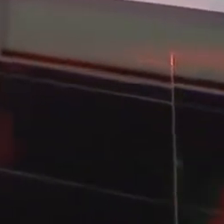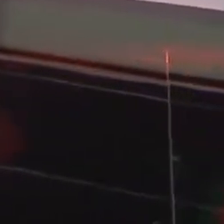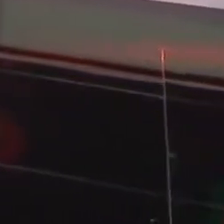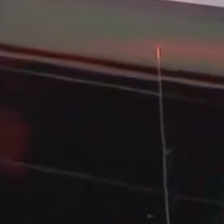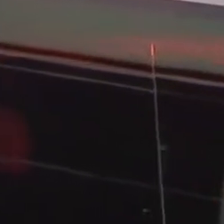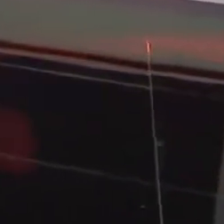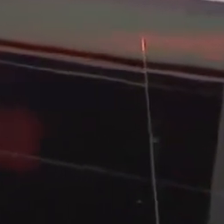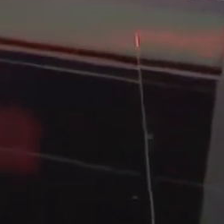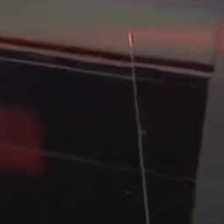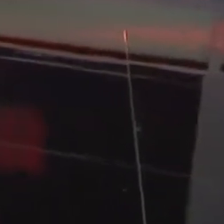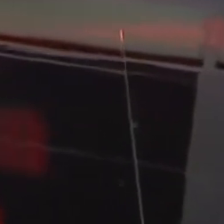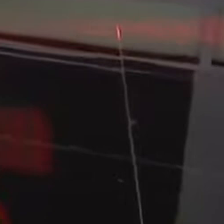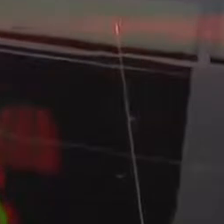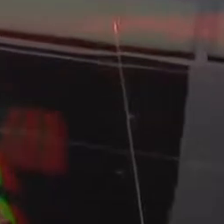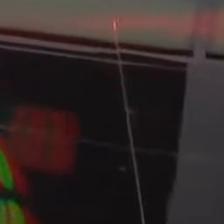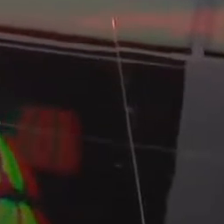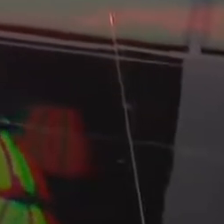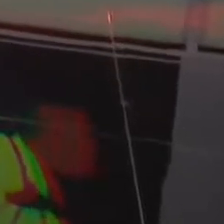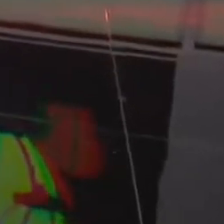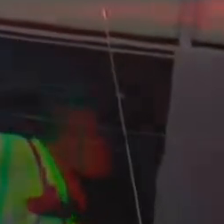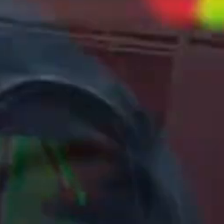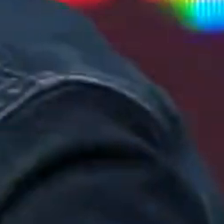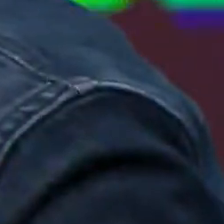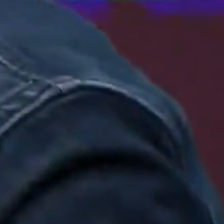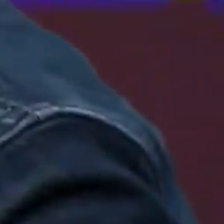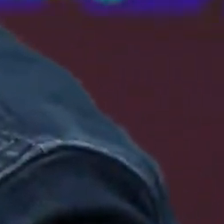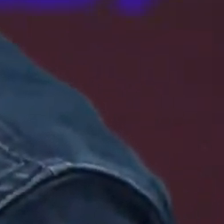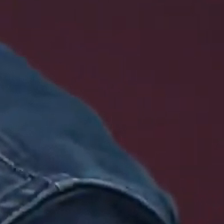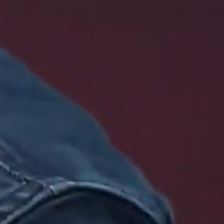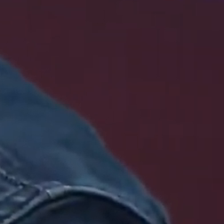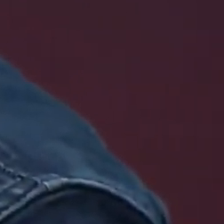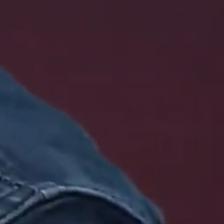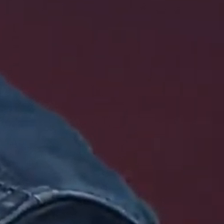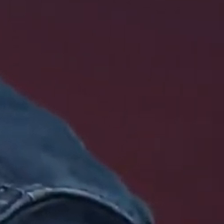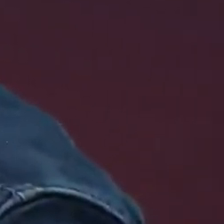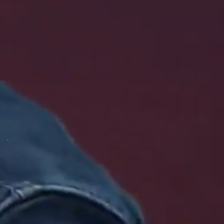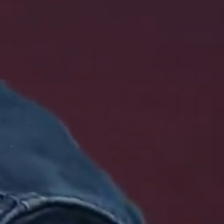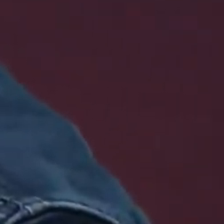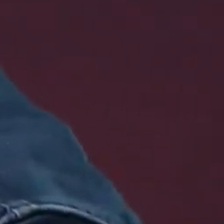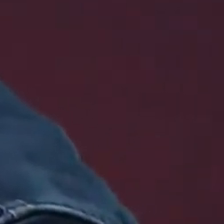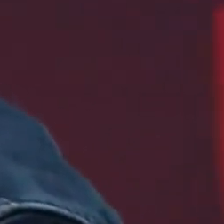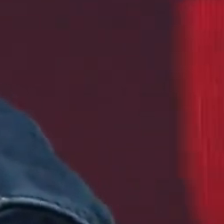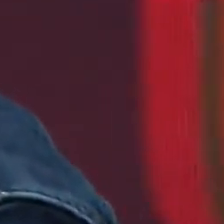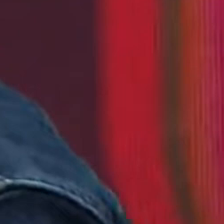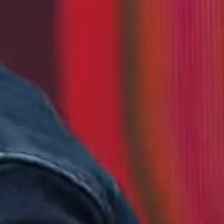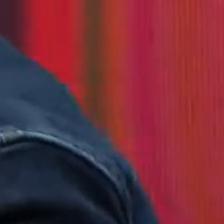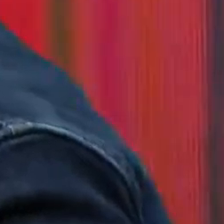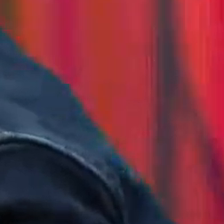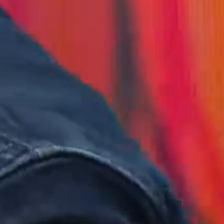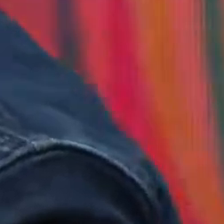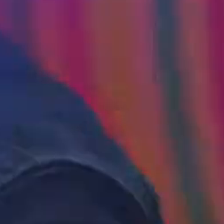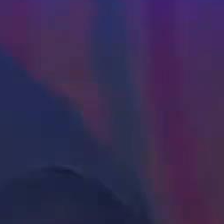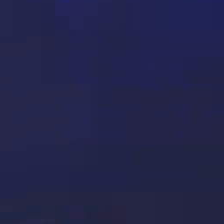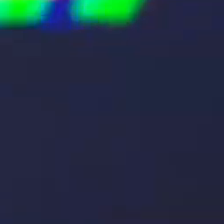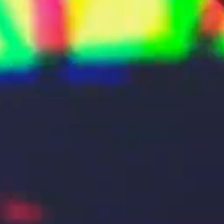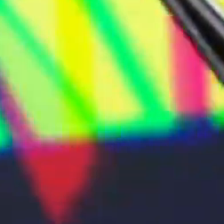trayendo al pico una rama. El hornero es artesano